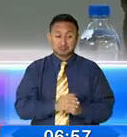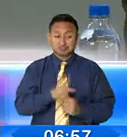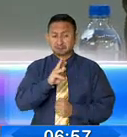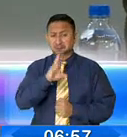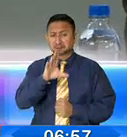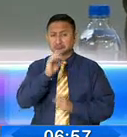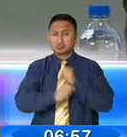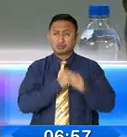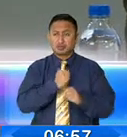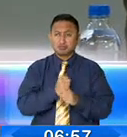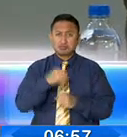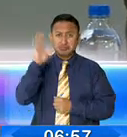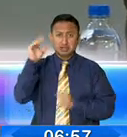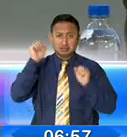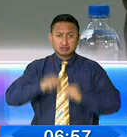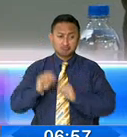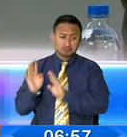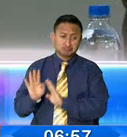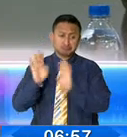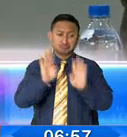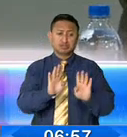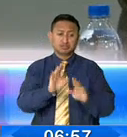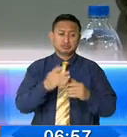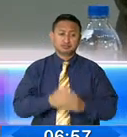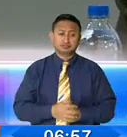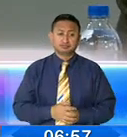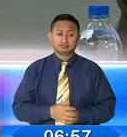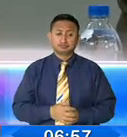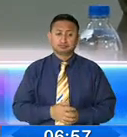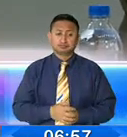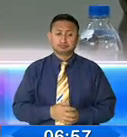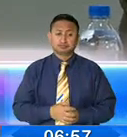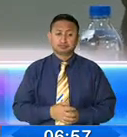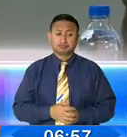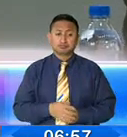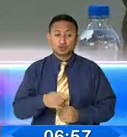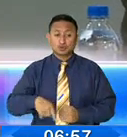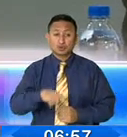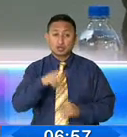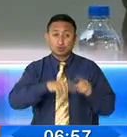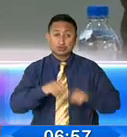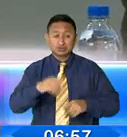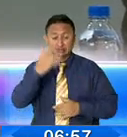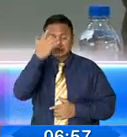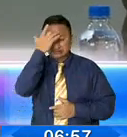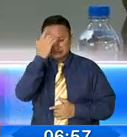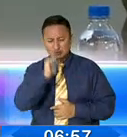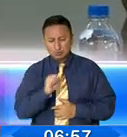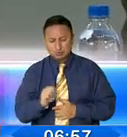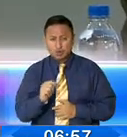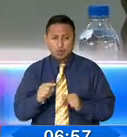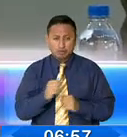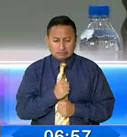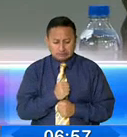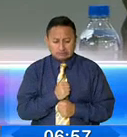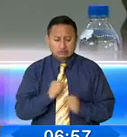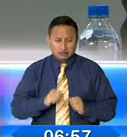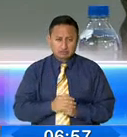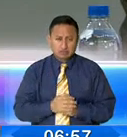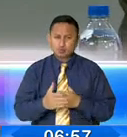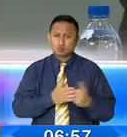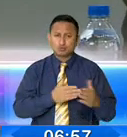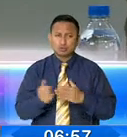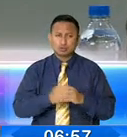años, que pese a sus delicadas condiciones, algunos con